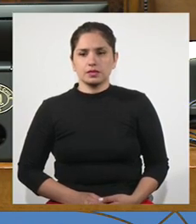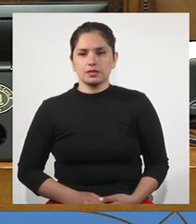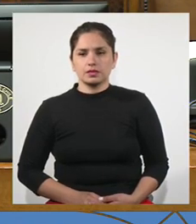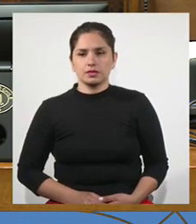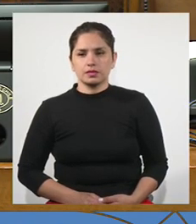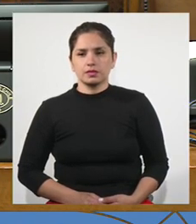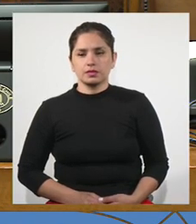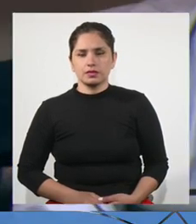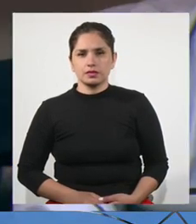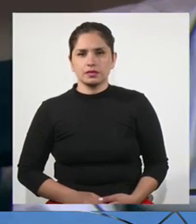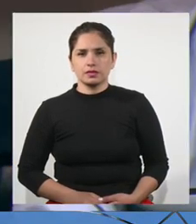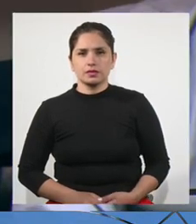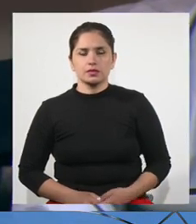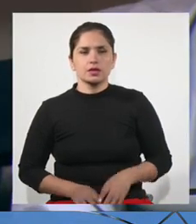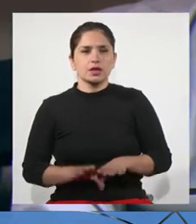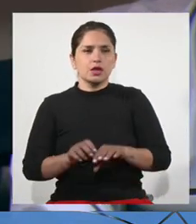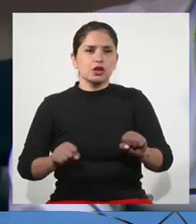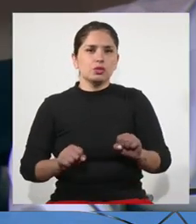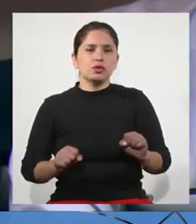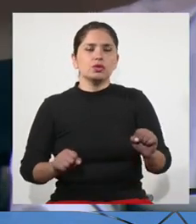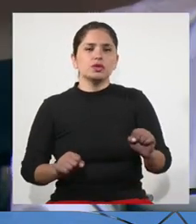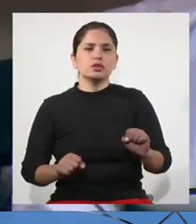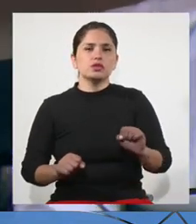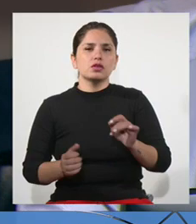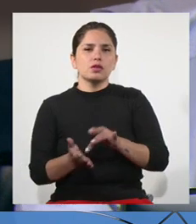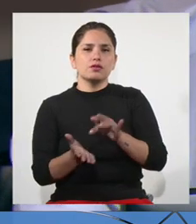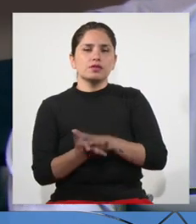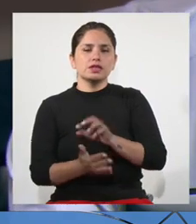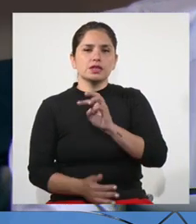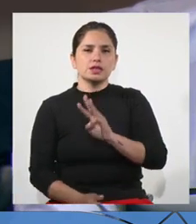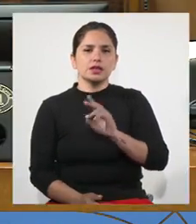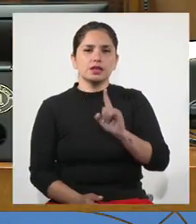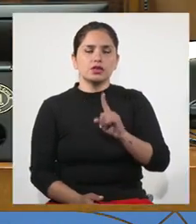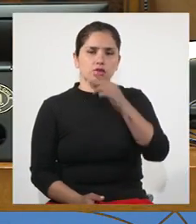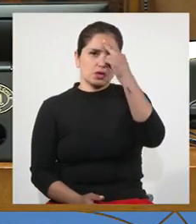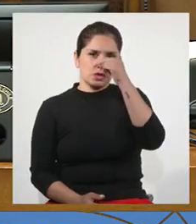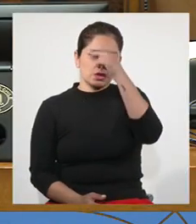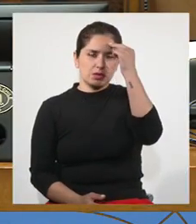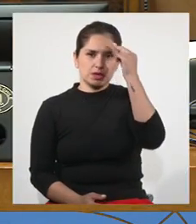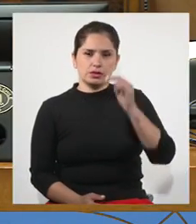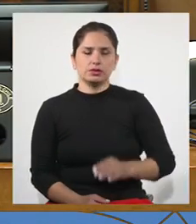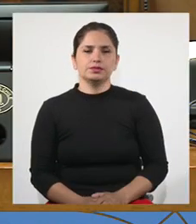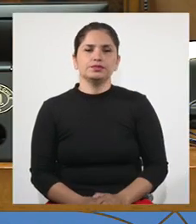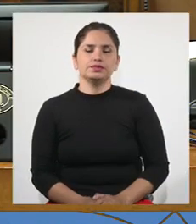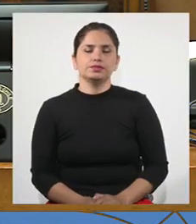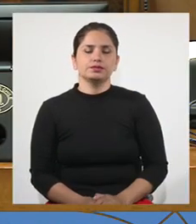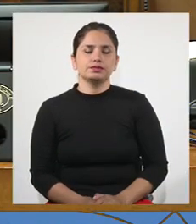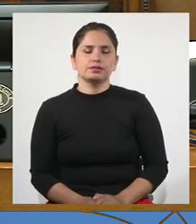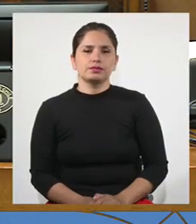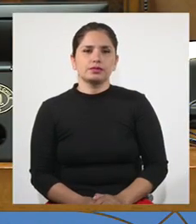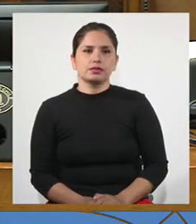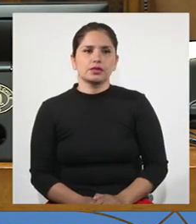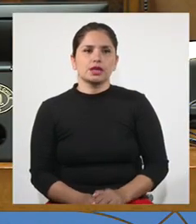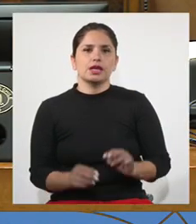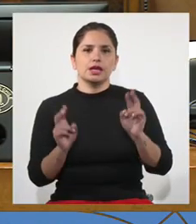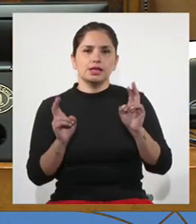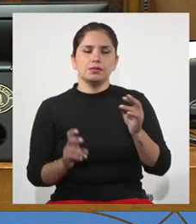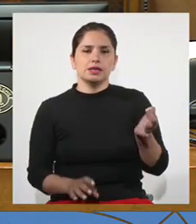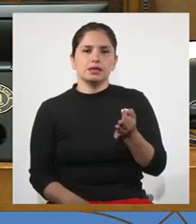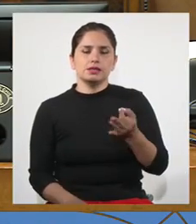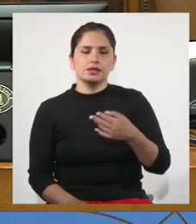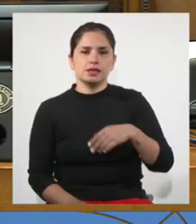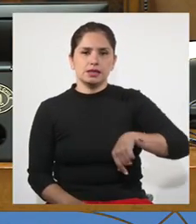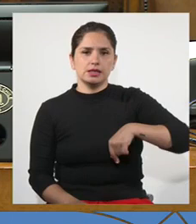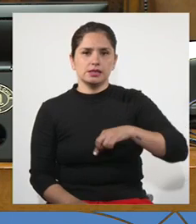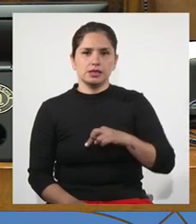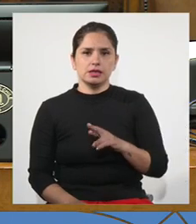Está comprometido para el 31 de marzo el estudio, Presidente. Gracias, subsecretario. Referente a lo que planteaba la senadora